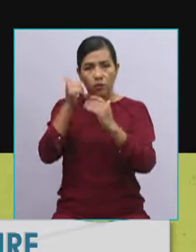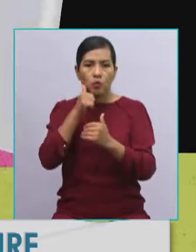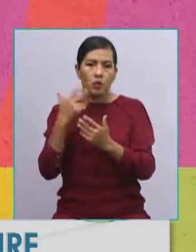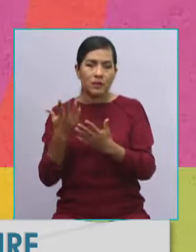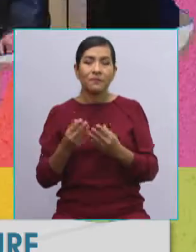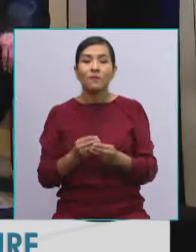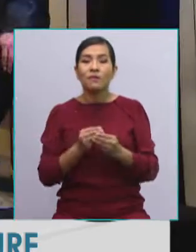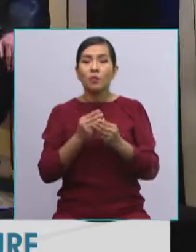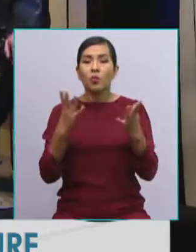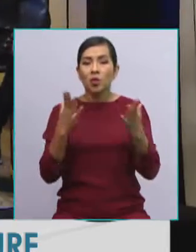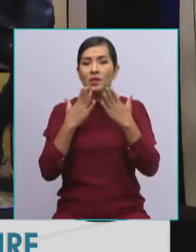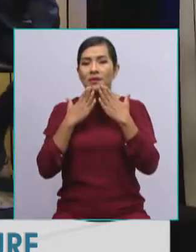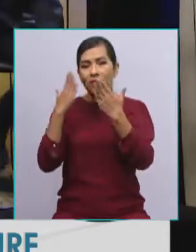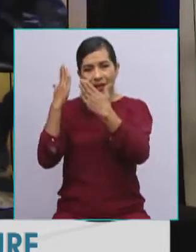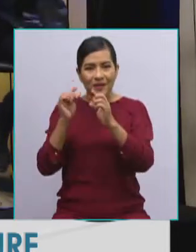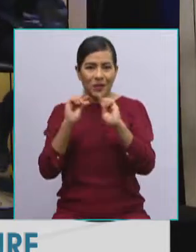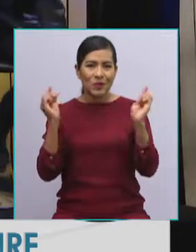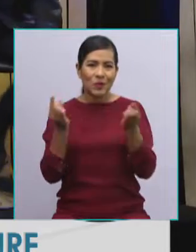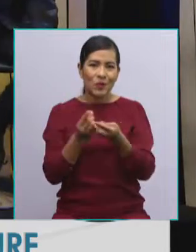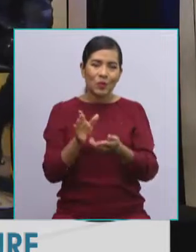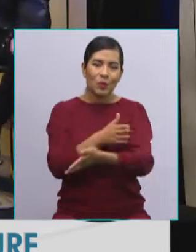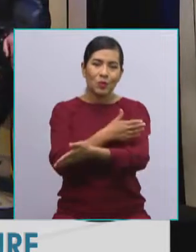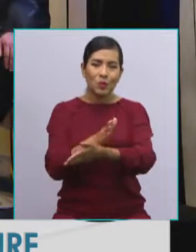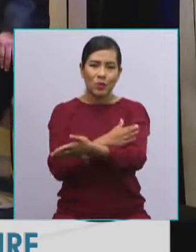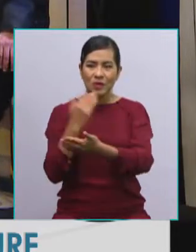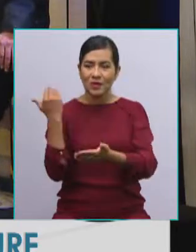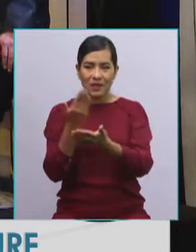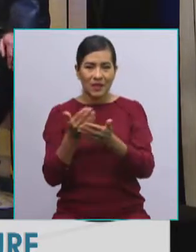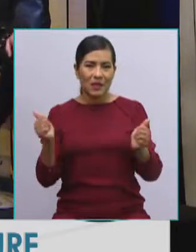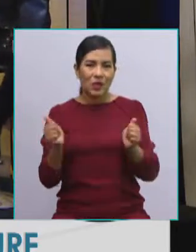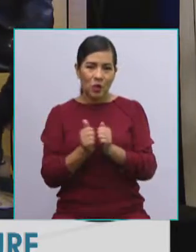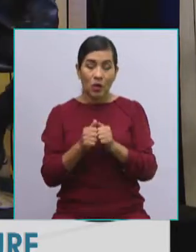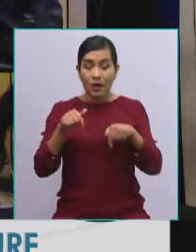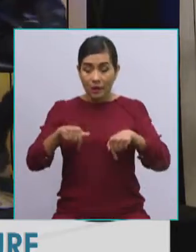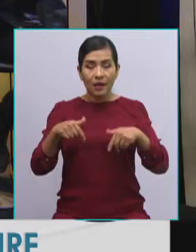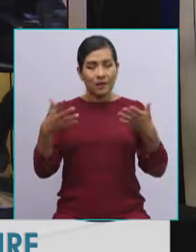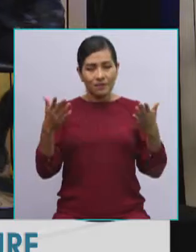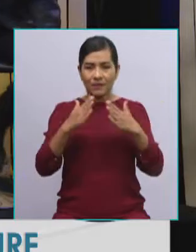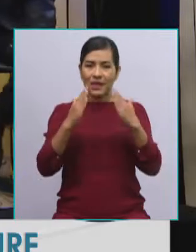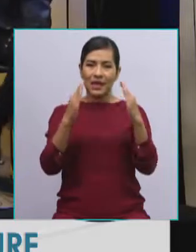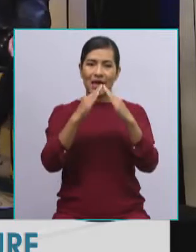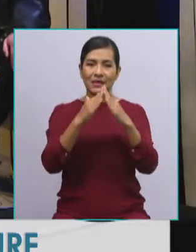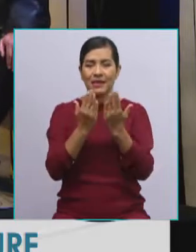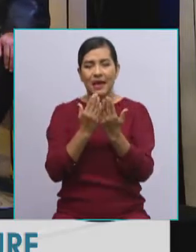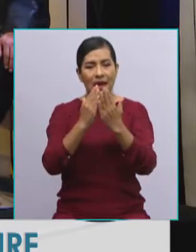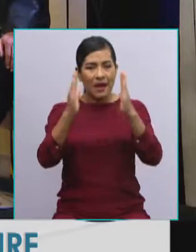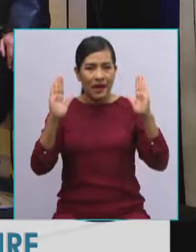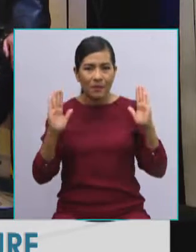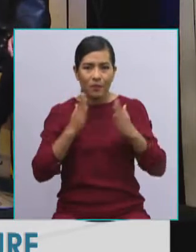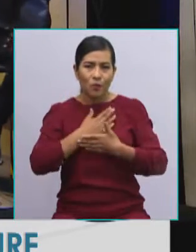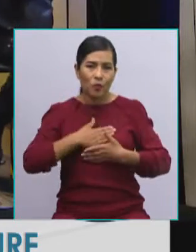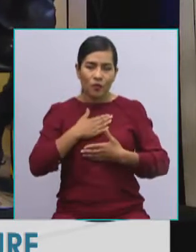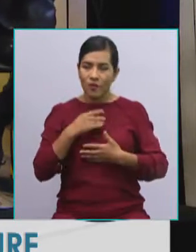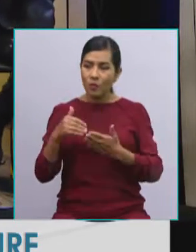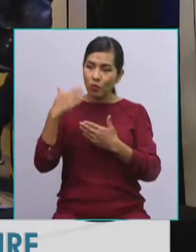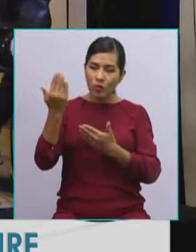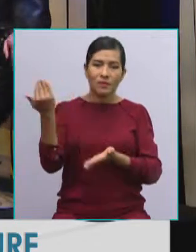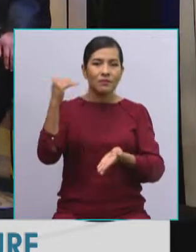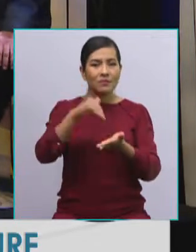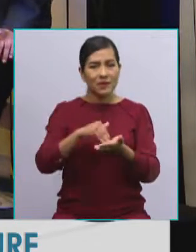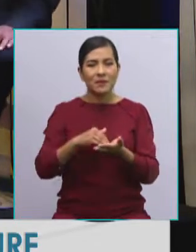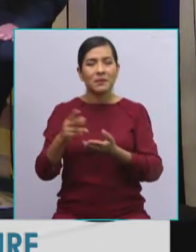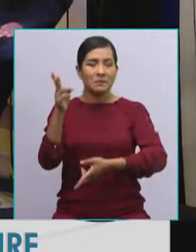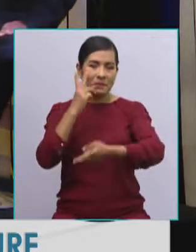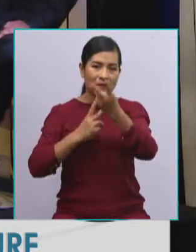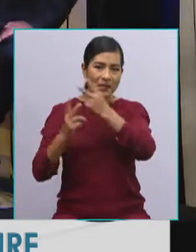Muchísimas gracias, Fetiche, por haber estado con nosotros. Recuerden que es su casa y yo quiero comprometerlos a que no sea la última vez que estén con